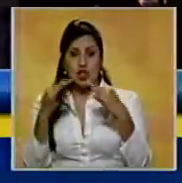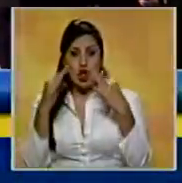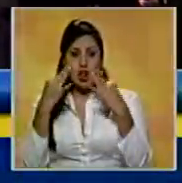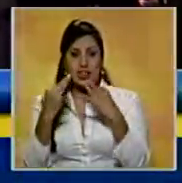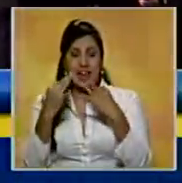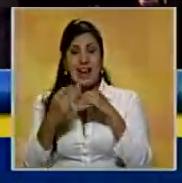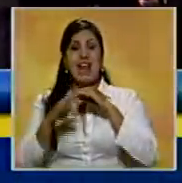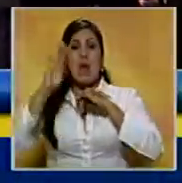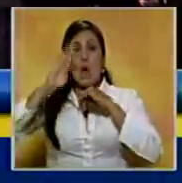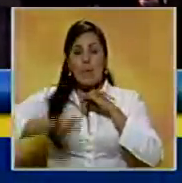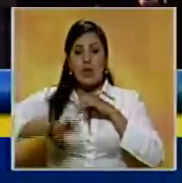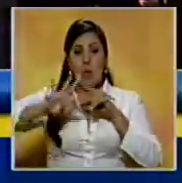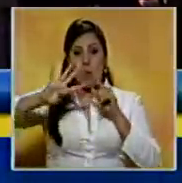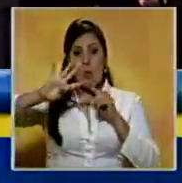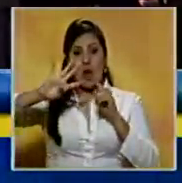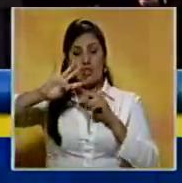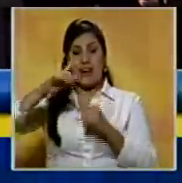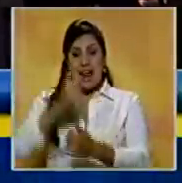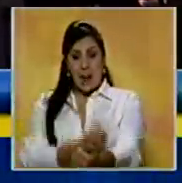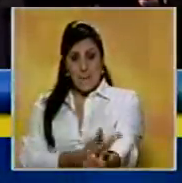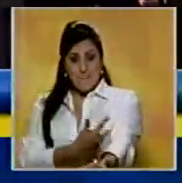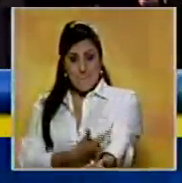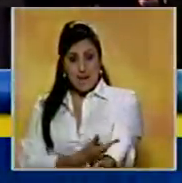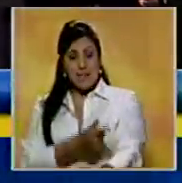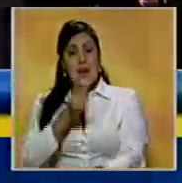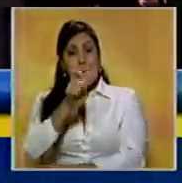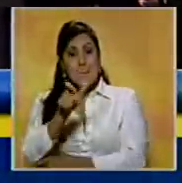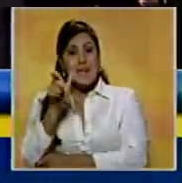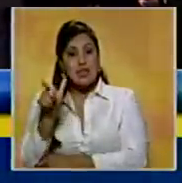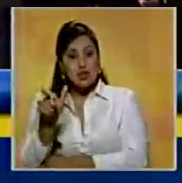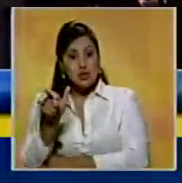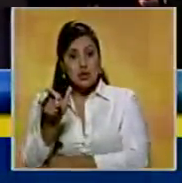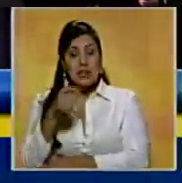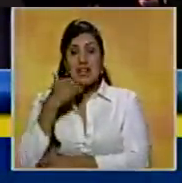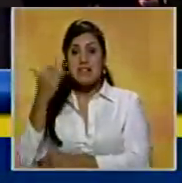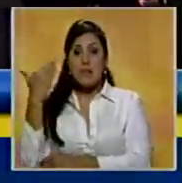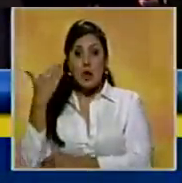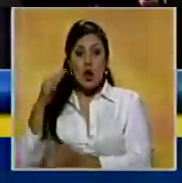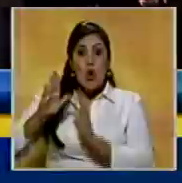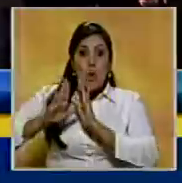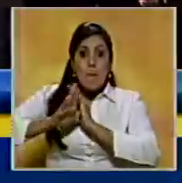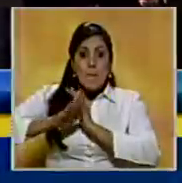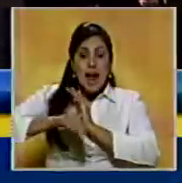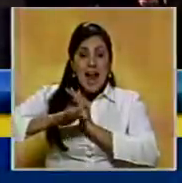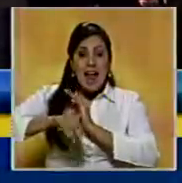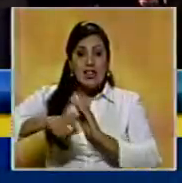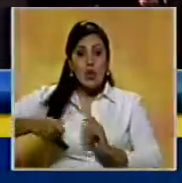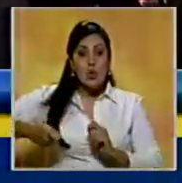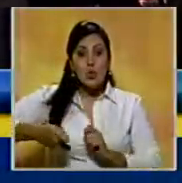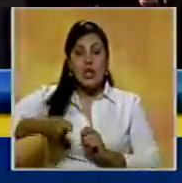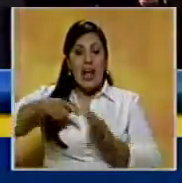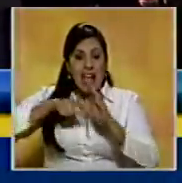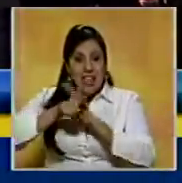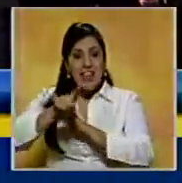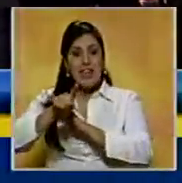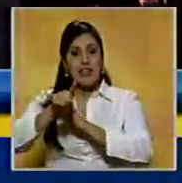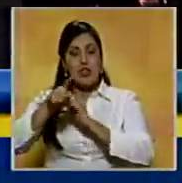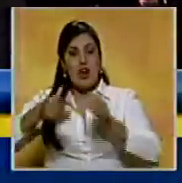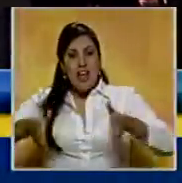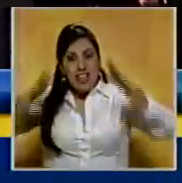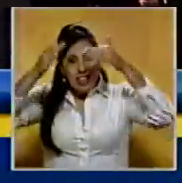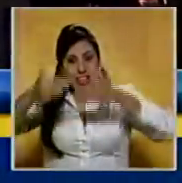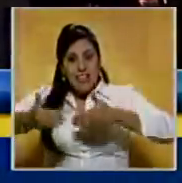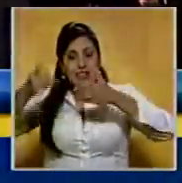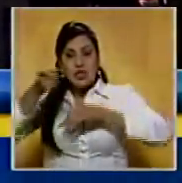el menor de cuatro hermanos mientras vecinos denuncian que recientemente delincuentes con armas largas han ingresado a residencias de la